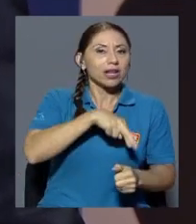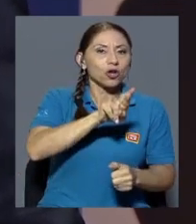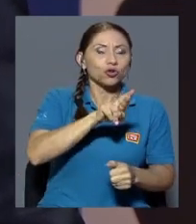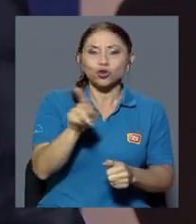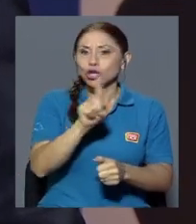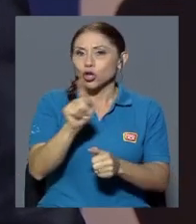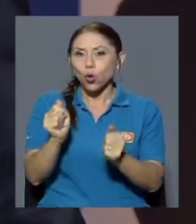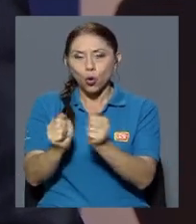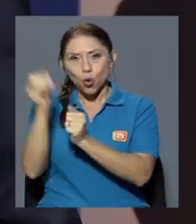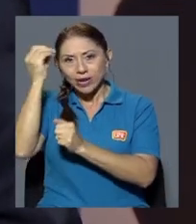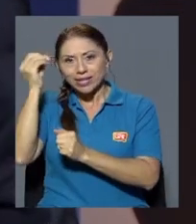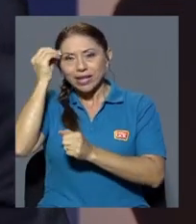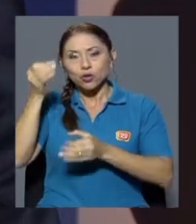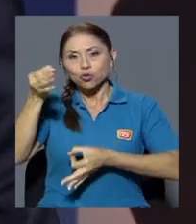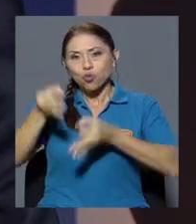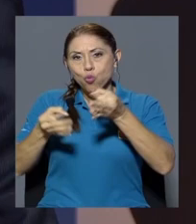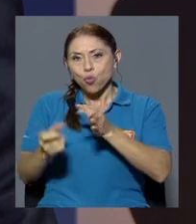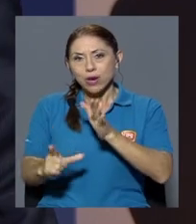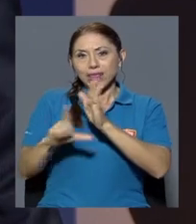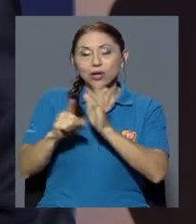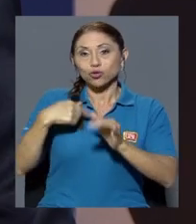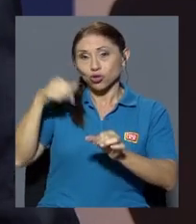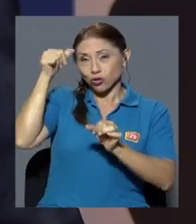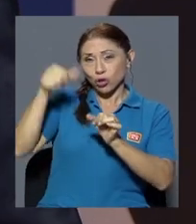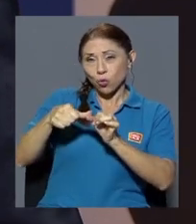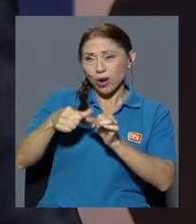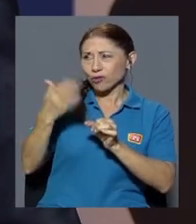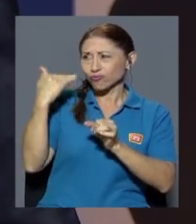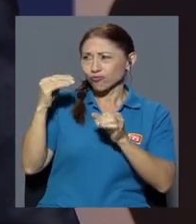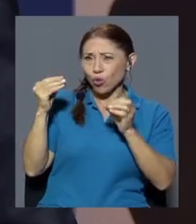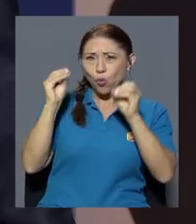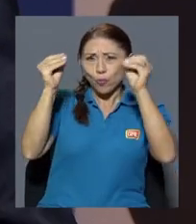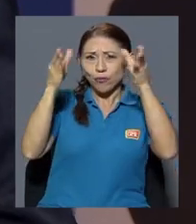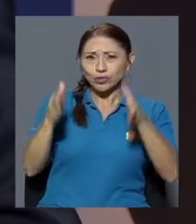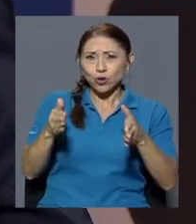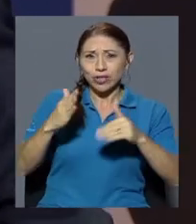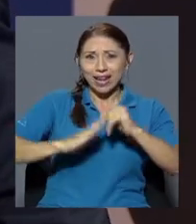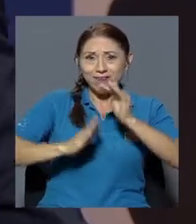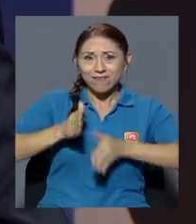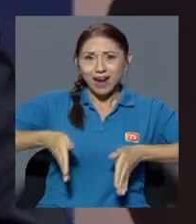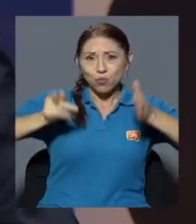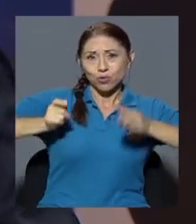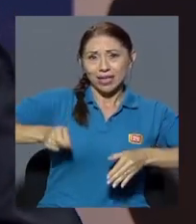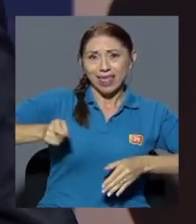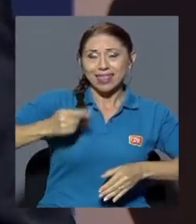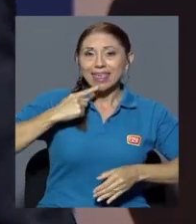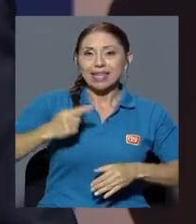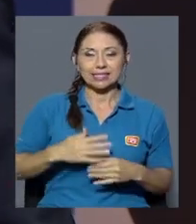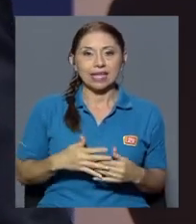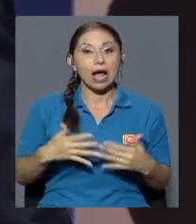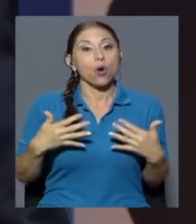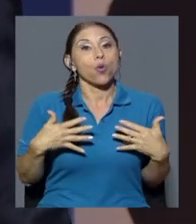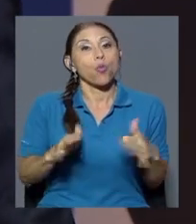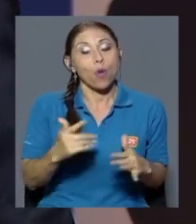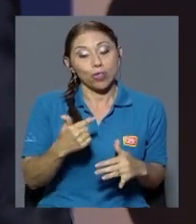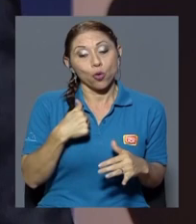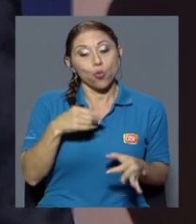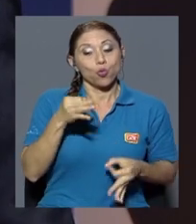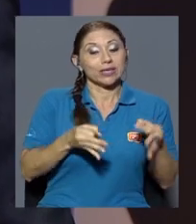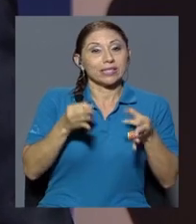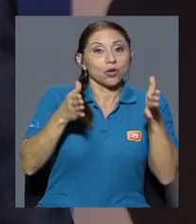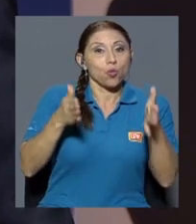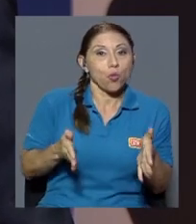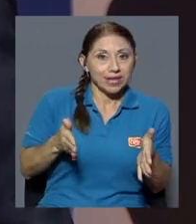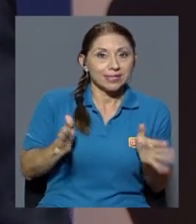criterios jurídicos y recuerdo el caso de un profesor de la facultad que decía bueno cuando uno juez o cuando una